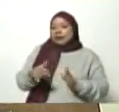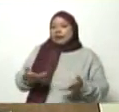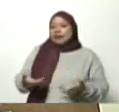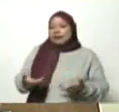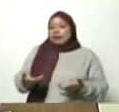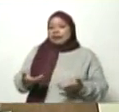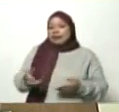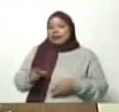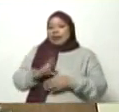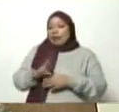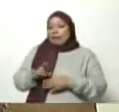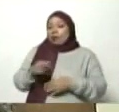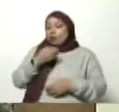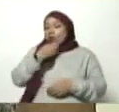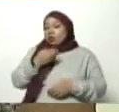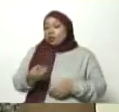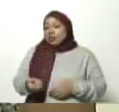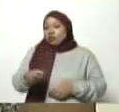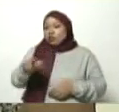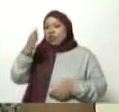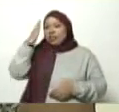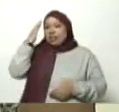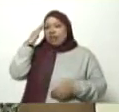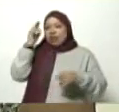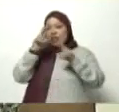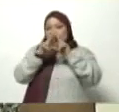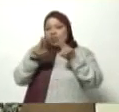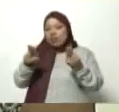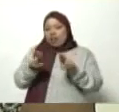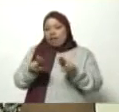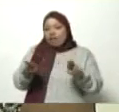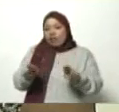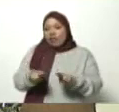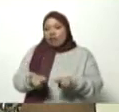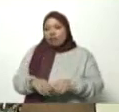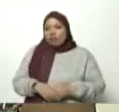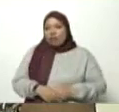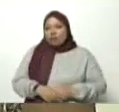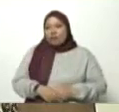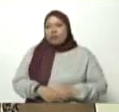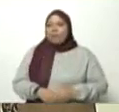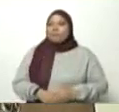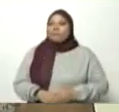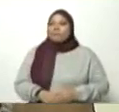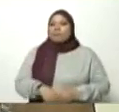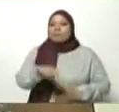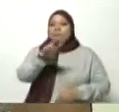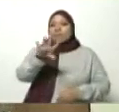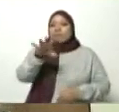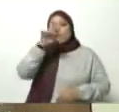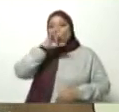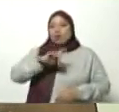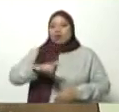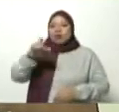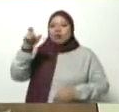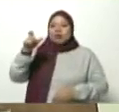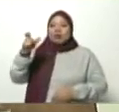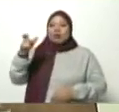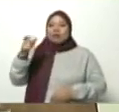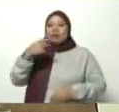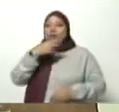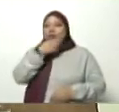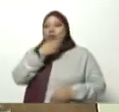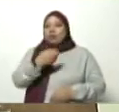tenemos diciembre encima. Ustedes saben que nosotros tenemos ya como 25 años que diciembre casi no existe por